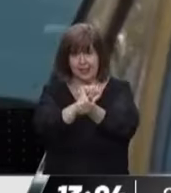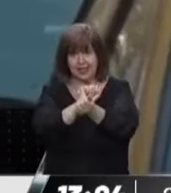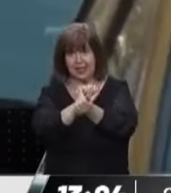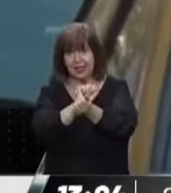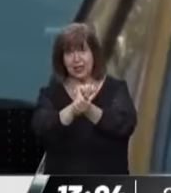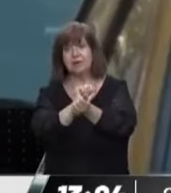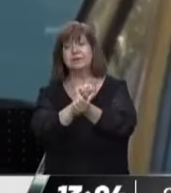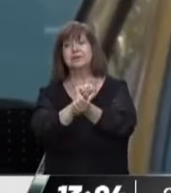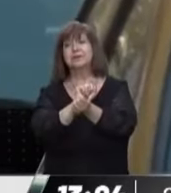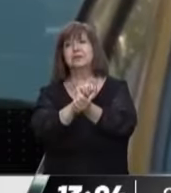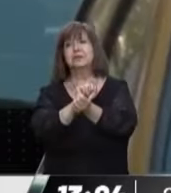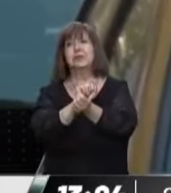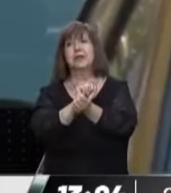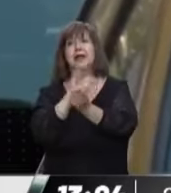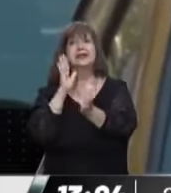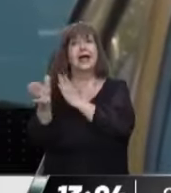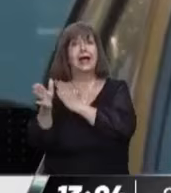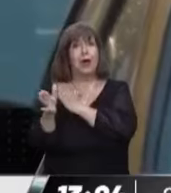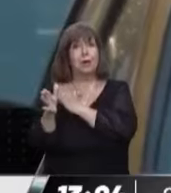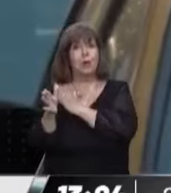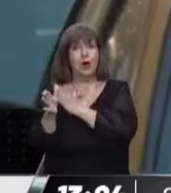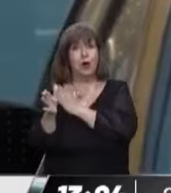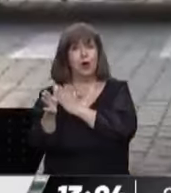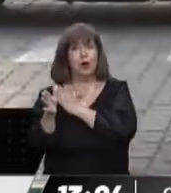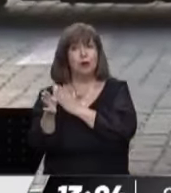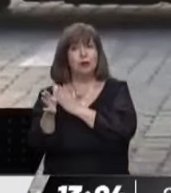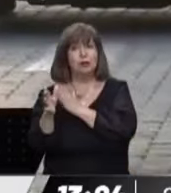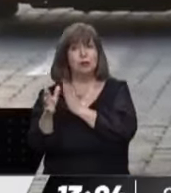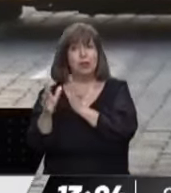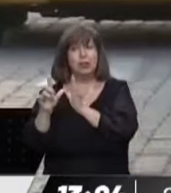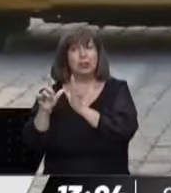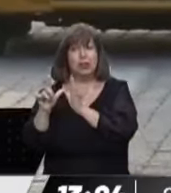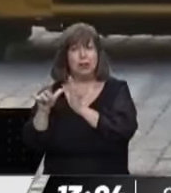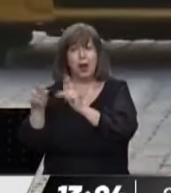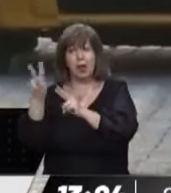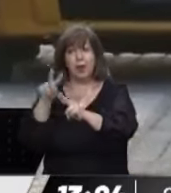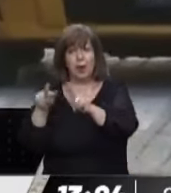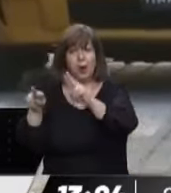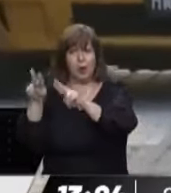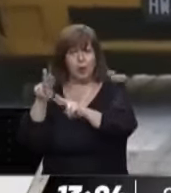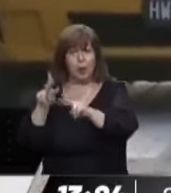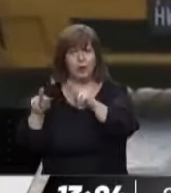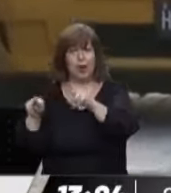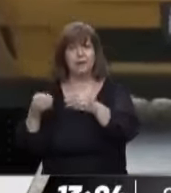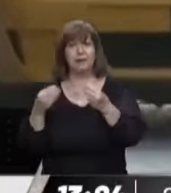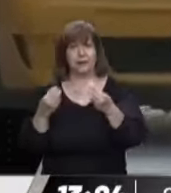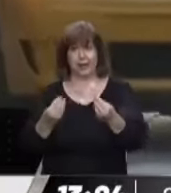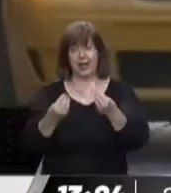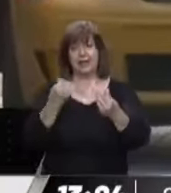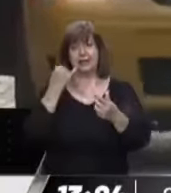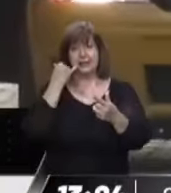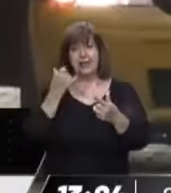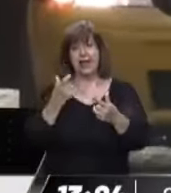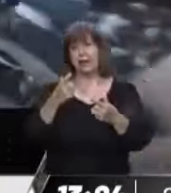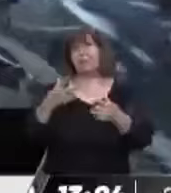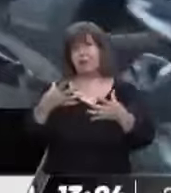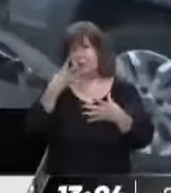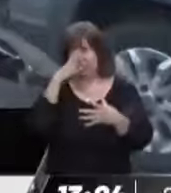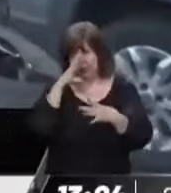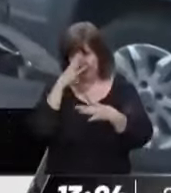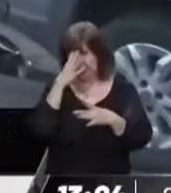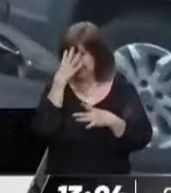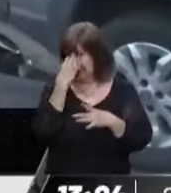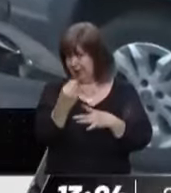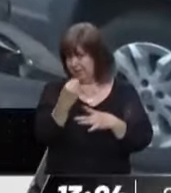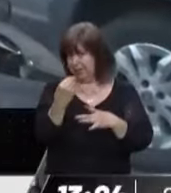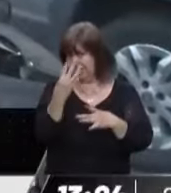Según la información que brindó el Ministerio de Seguridad, este hecho ocurrió durante el traslado. Los internos se dirigían, como lo decíamos, algunos hacia